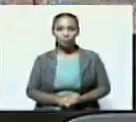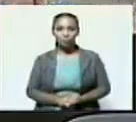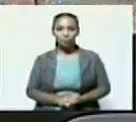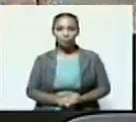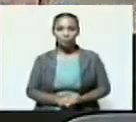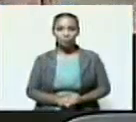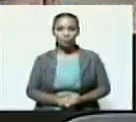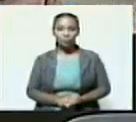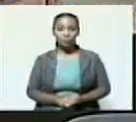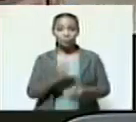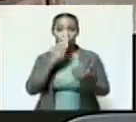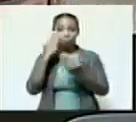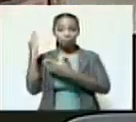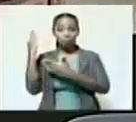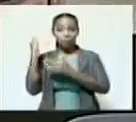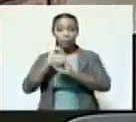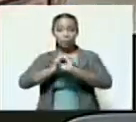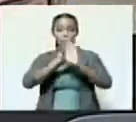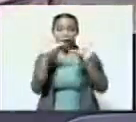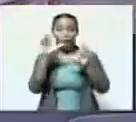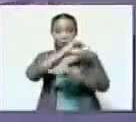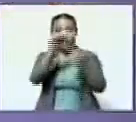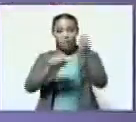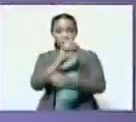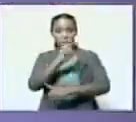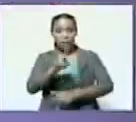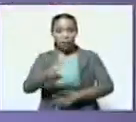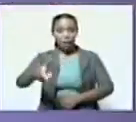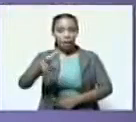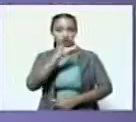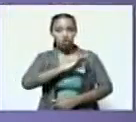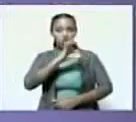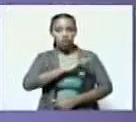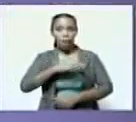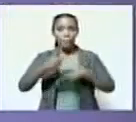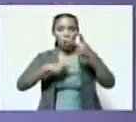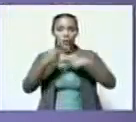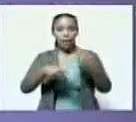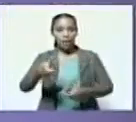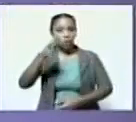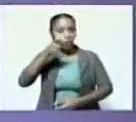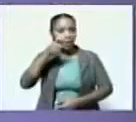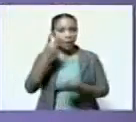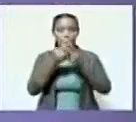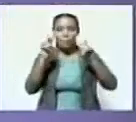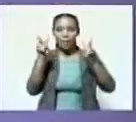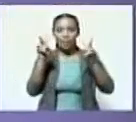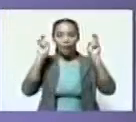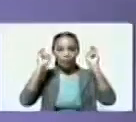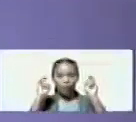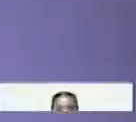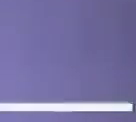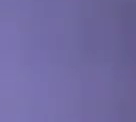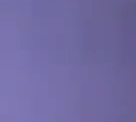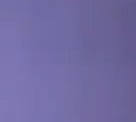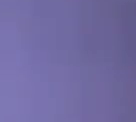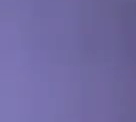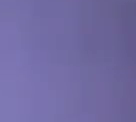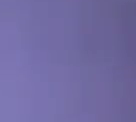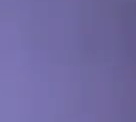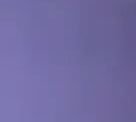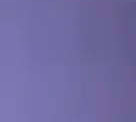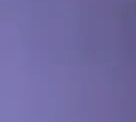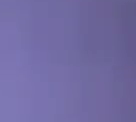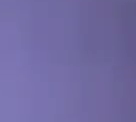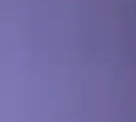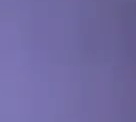Han sido las declaraciones del vicepresidente sectorial para la soberanía, política, seguridad y paz, general en jefe Vladimir Padrino López,